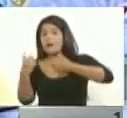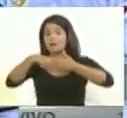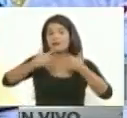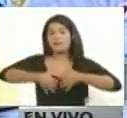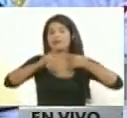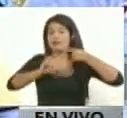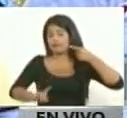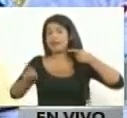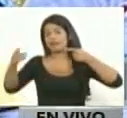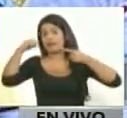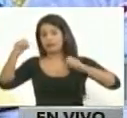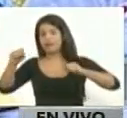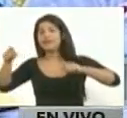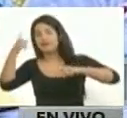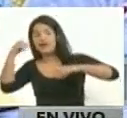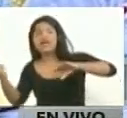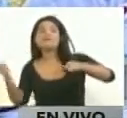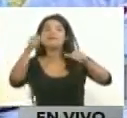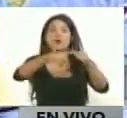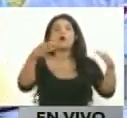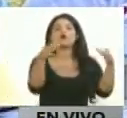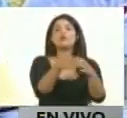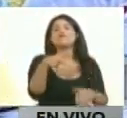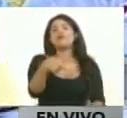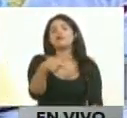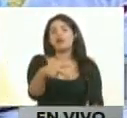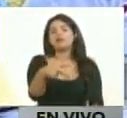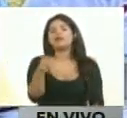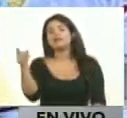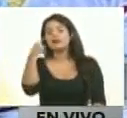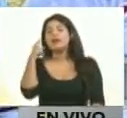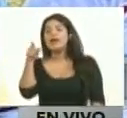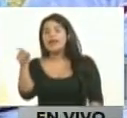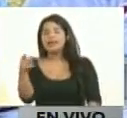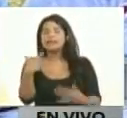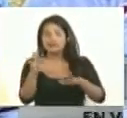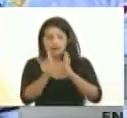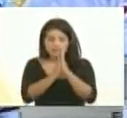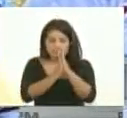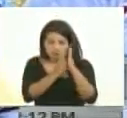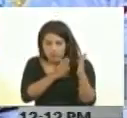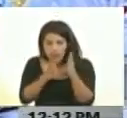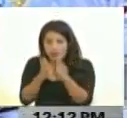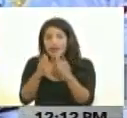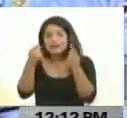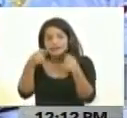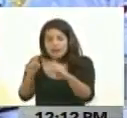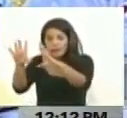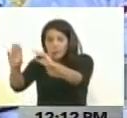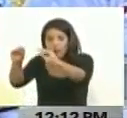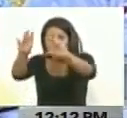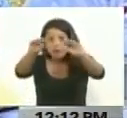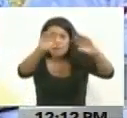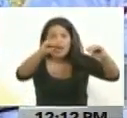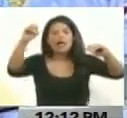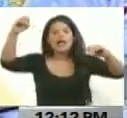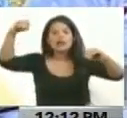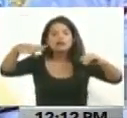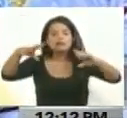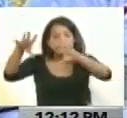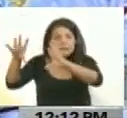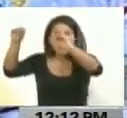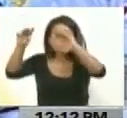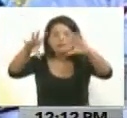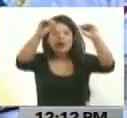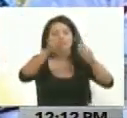Voluntad Popular, estaba coordinando acciones para crear apagones sucesivos en los estados Aragua y Carabobo.